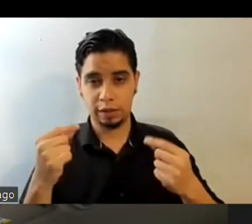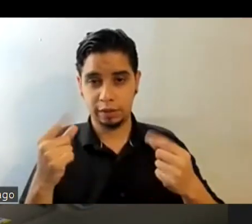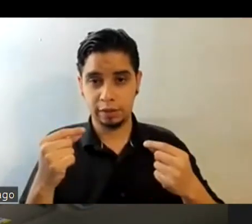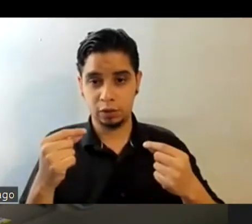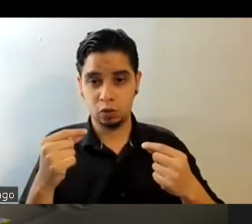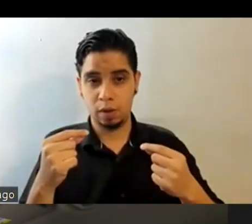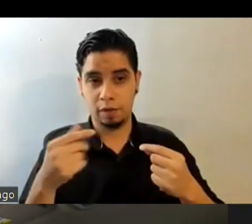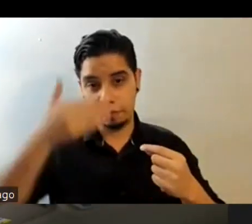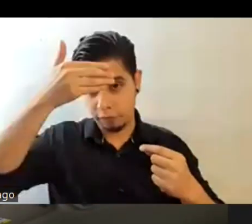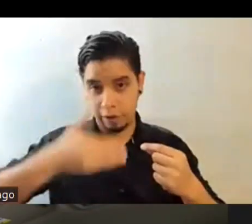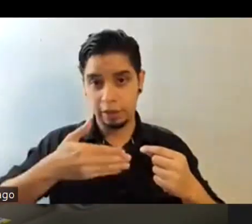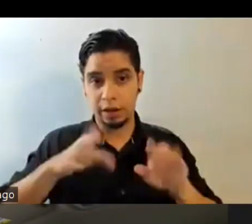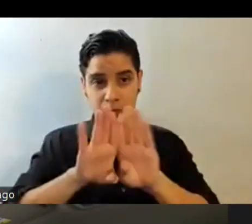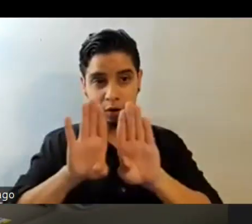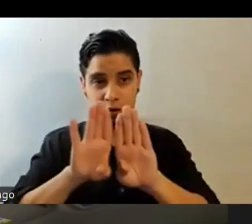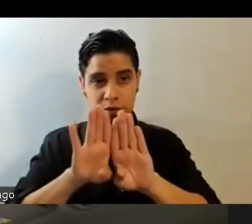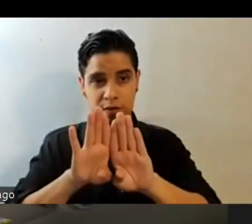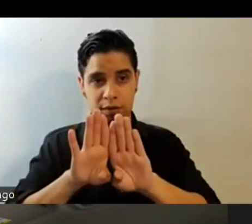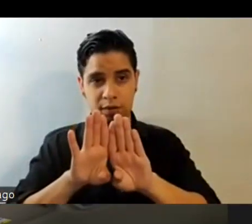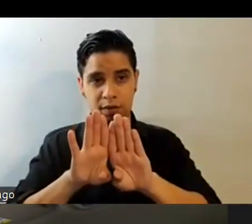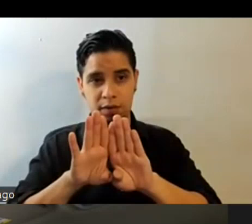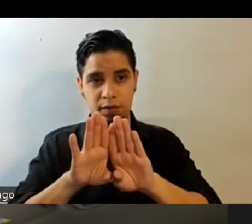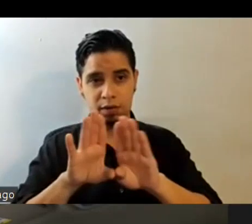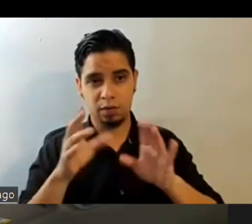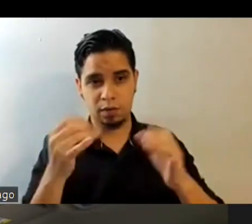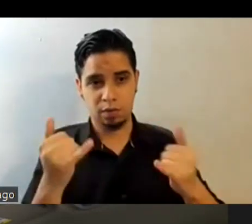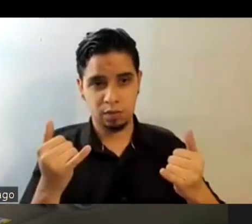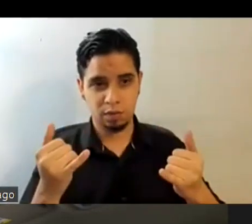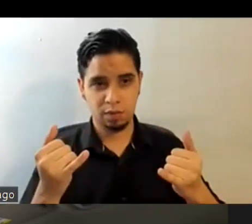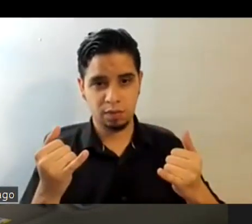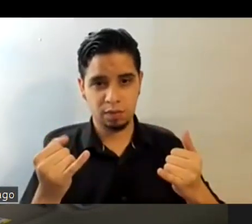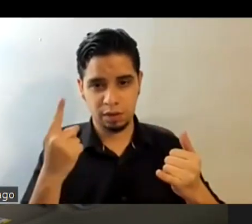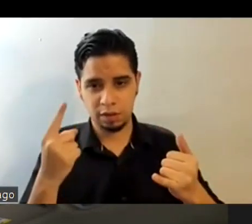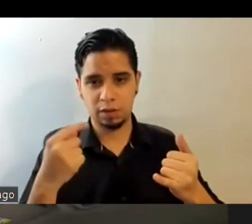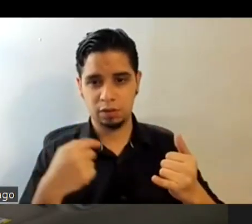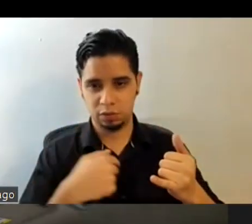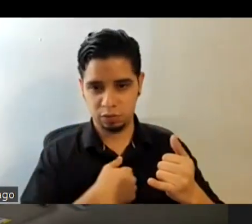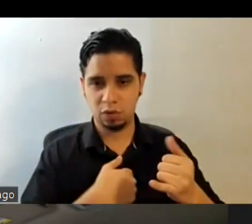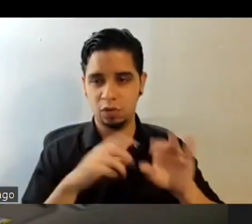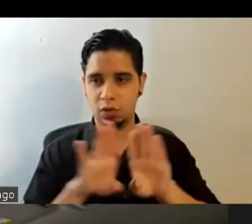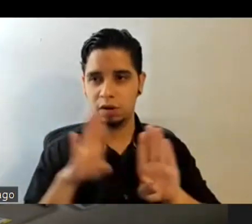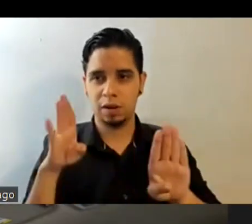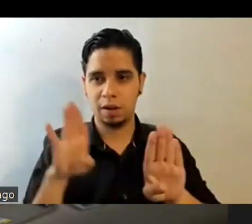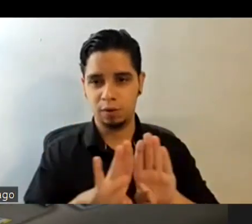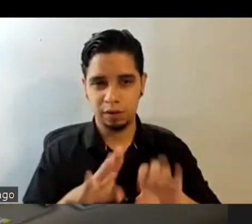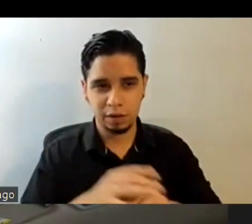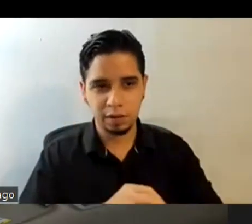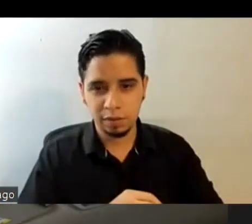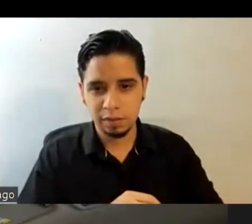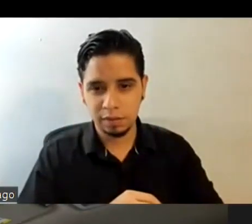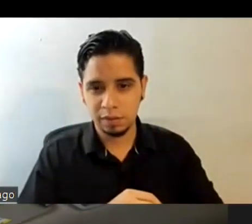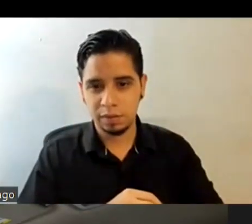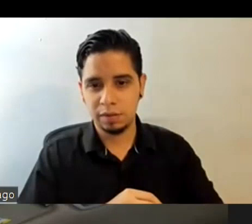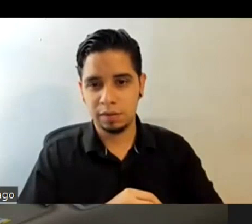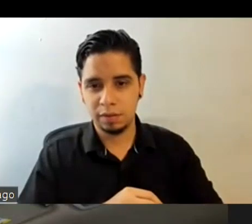puerta. Hoy lo entendí. Soy la puerta. Ujú. ¡Wow! A veces, sí, a